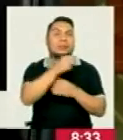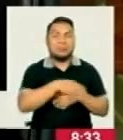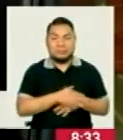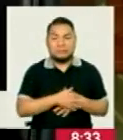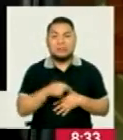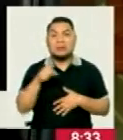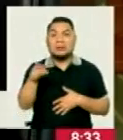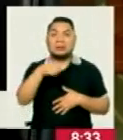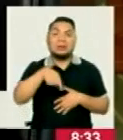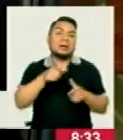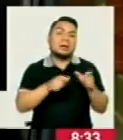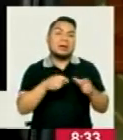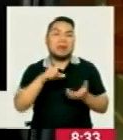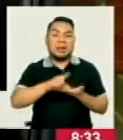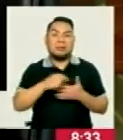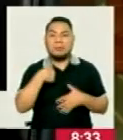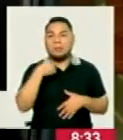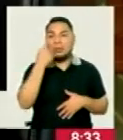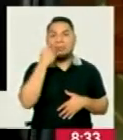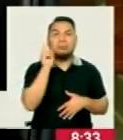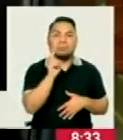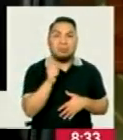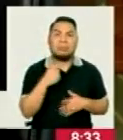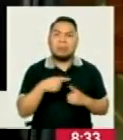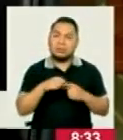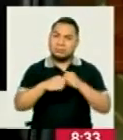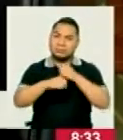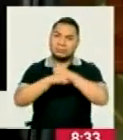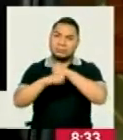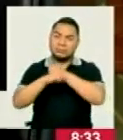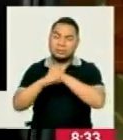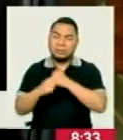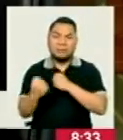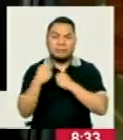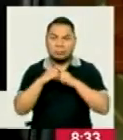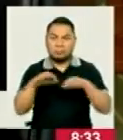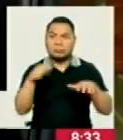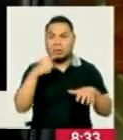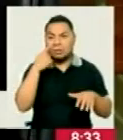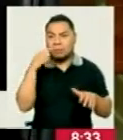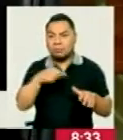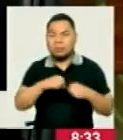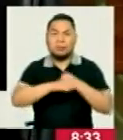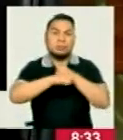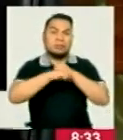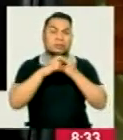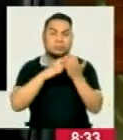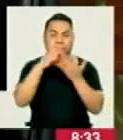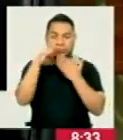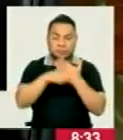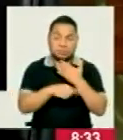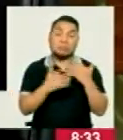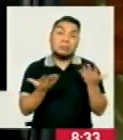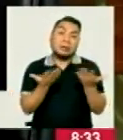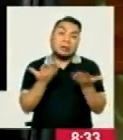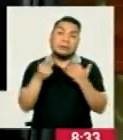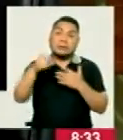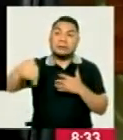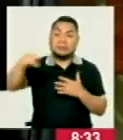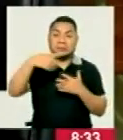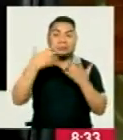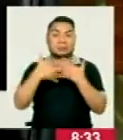se conoce aquí en Lima, estamos en toda una campaña muy fuerte de difusión de este programa, porque